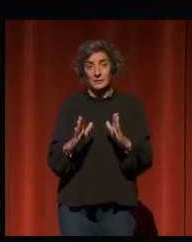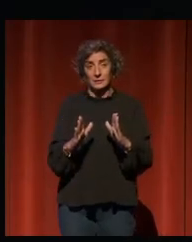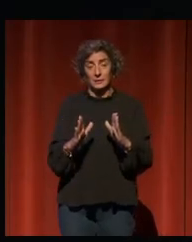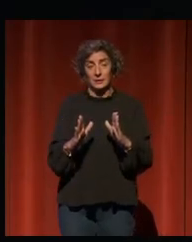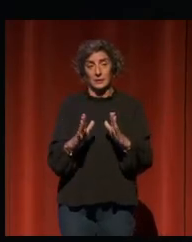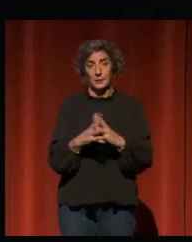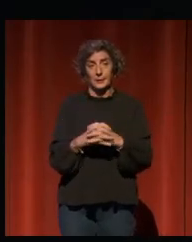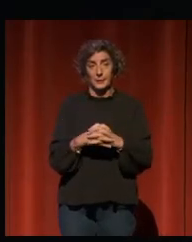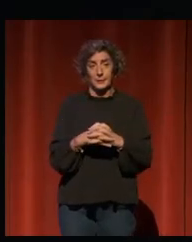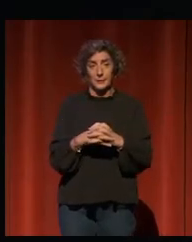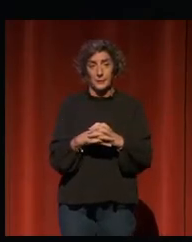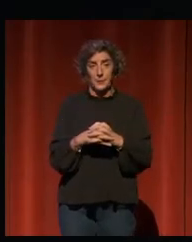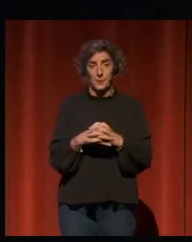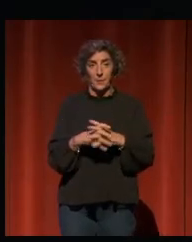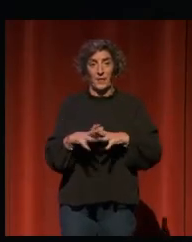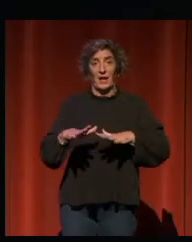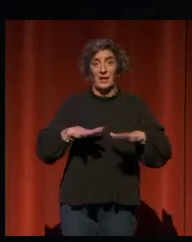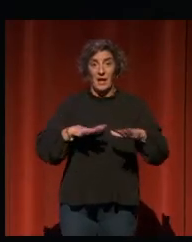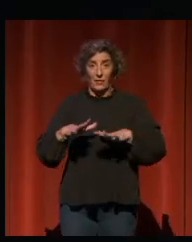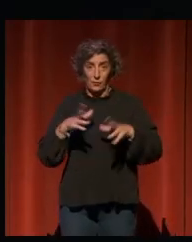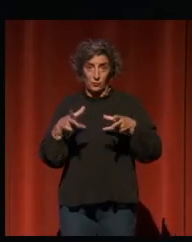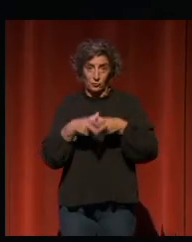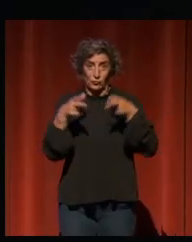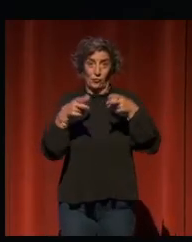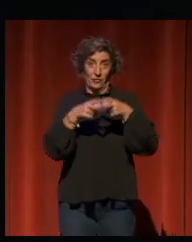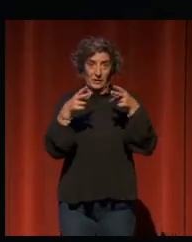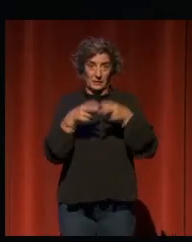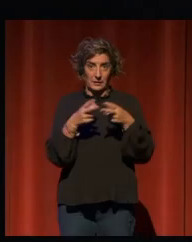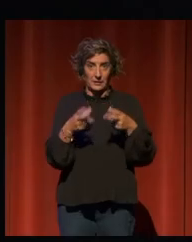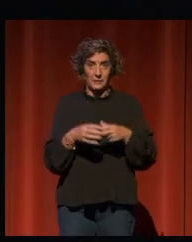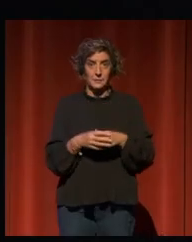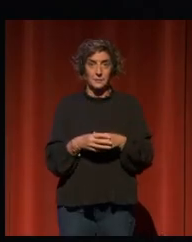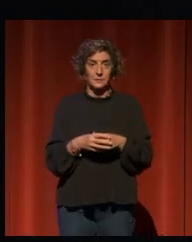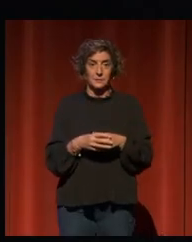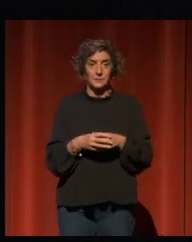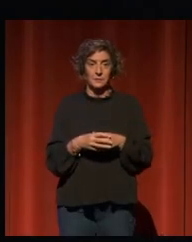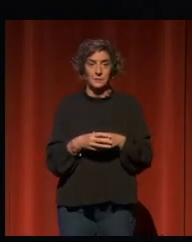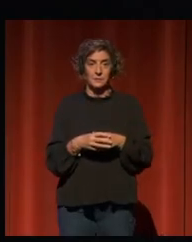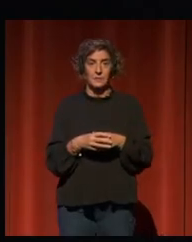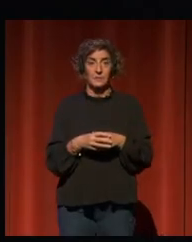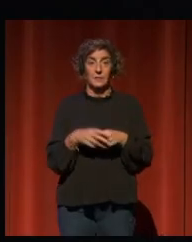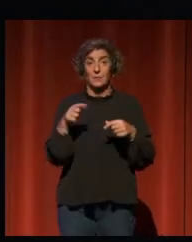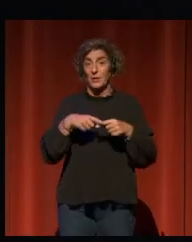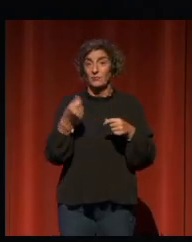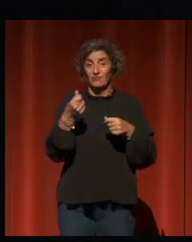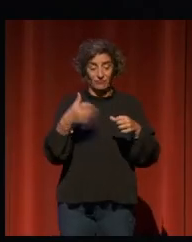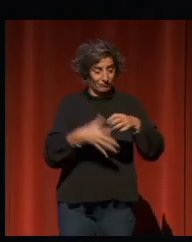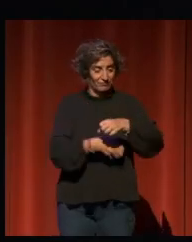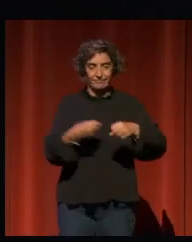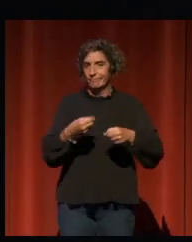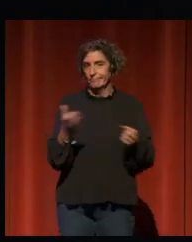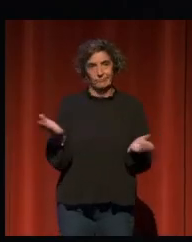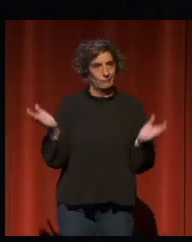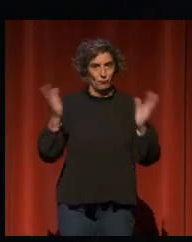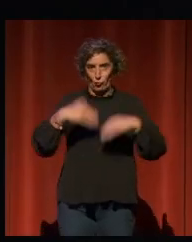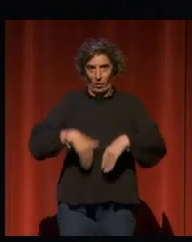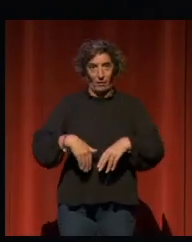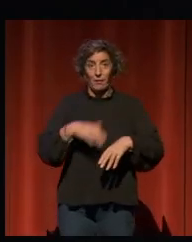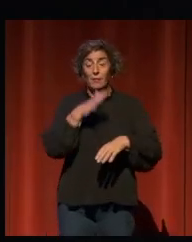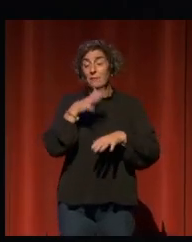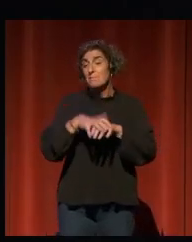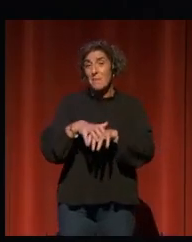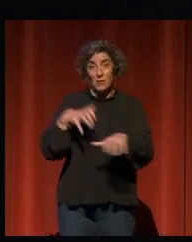eh acción societaria y no hay fondos para eso porque la mayor parte de los